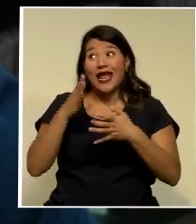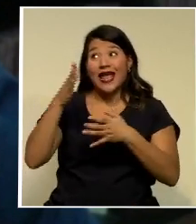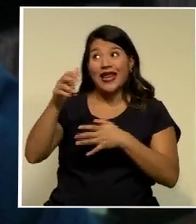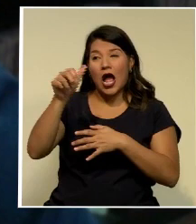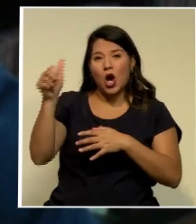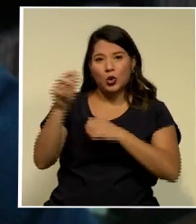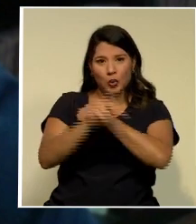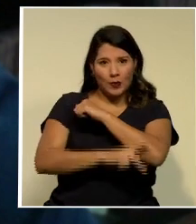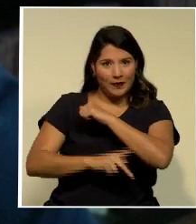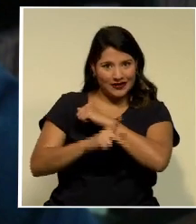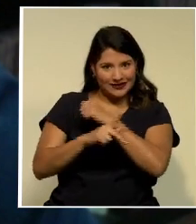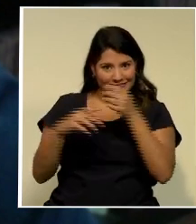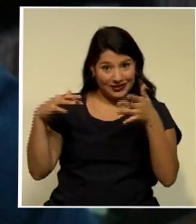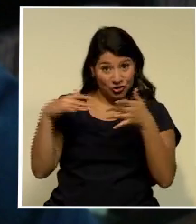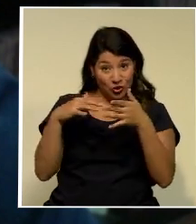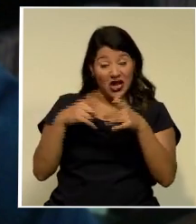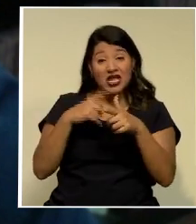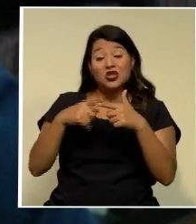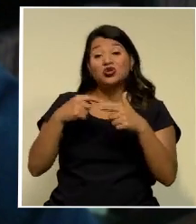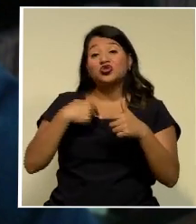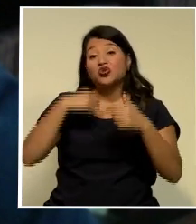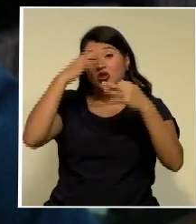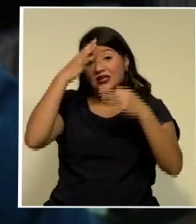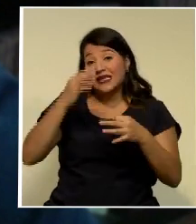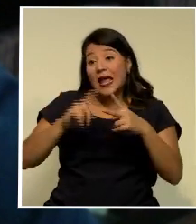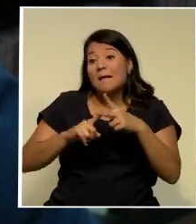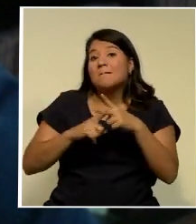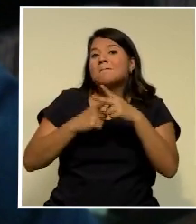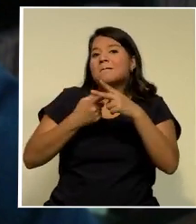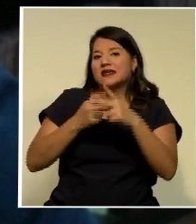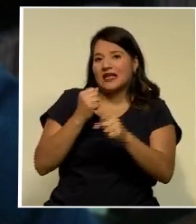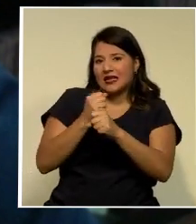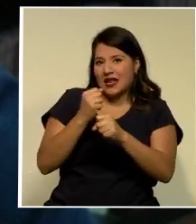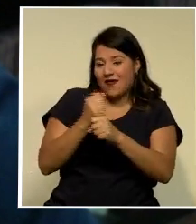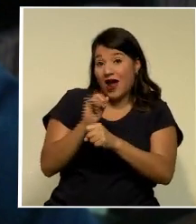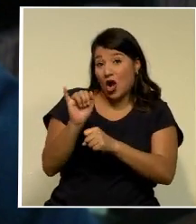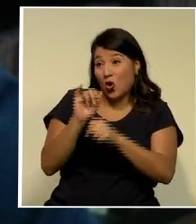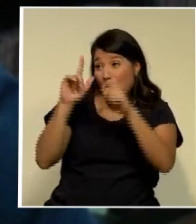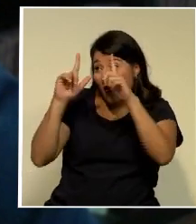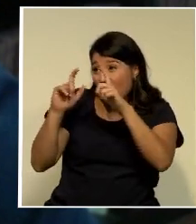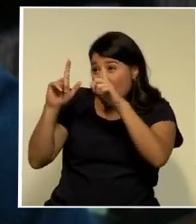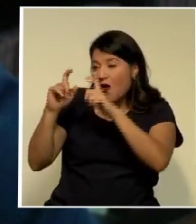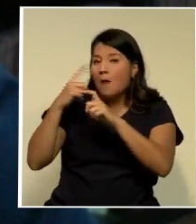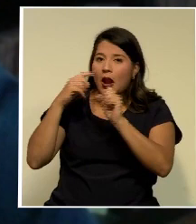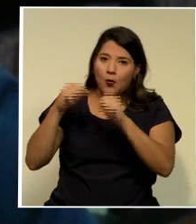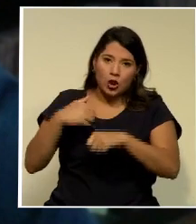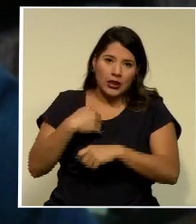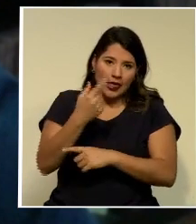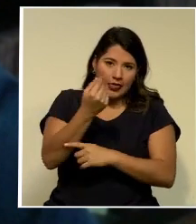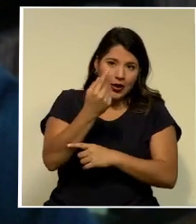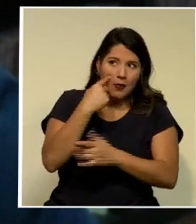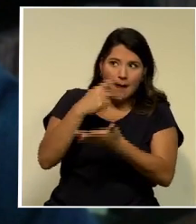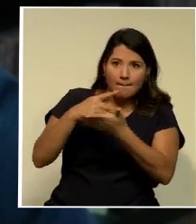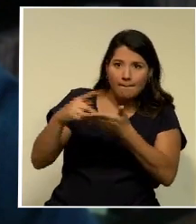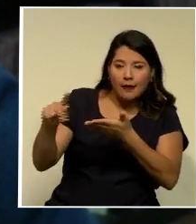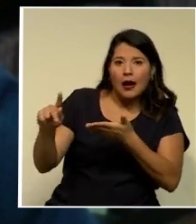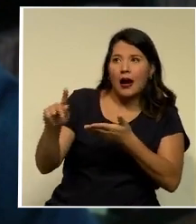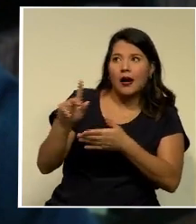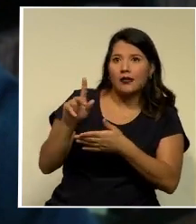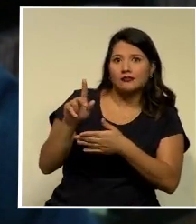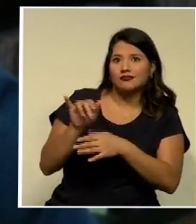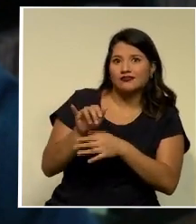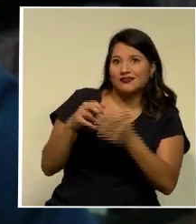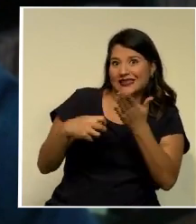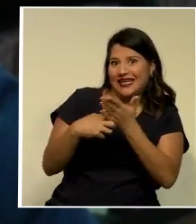Entonces decidí empezar a trabajar en fotografía para pagarme el pasaje, para poder llegar a algún país y